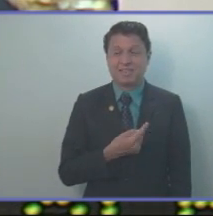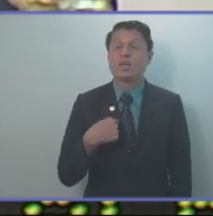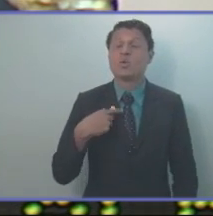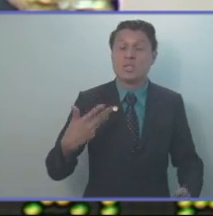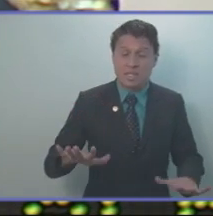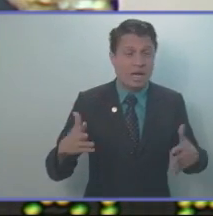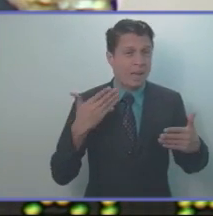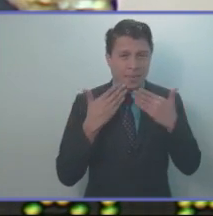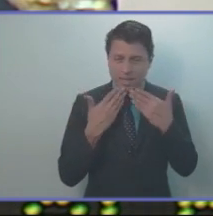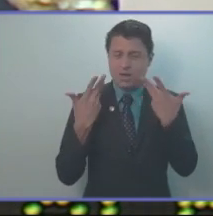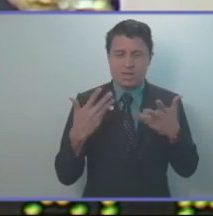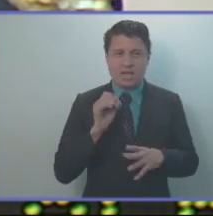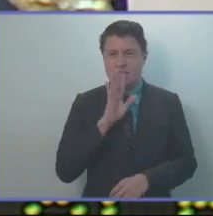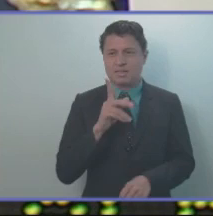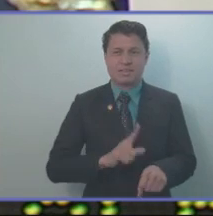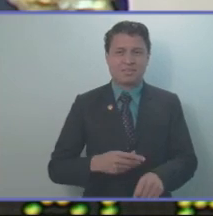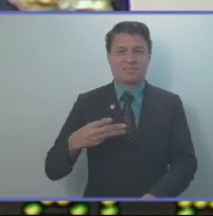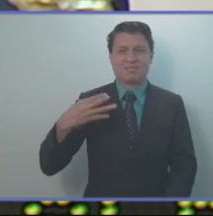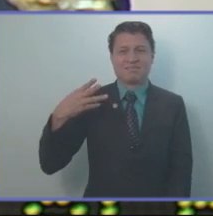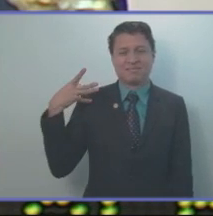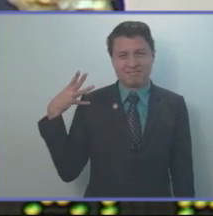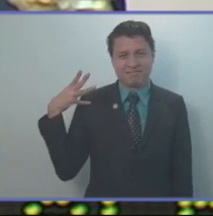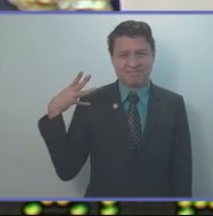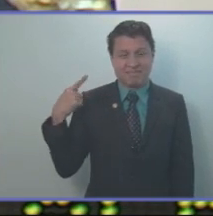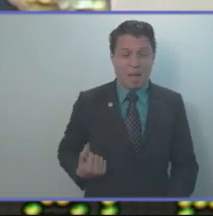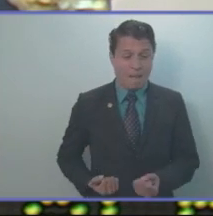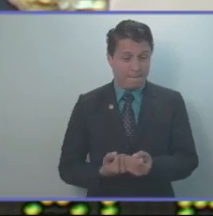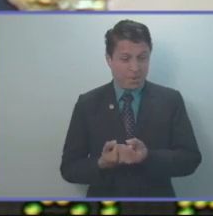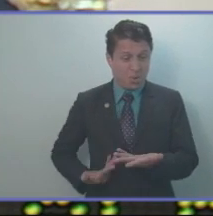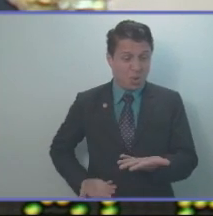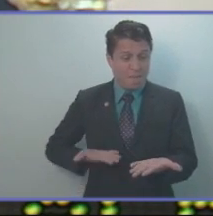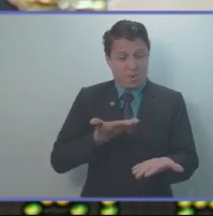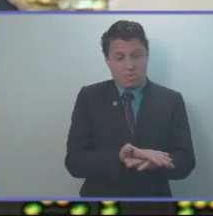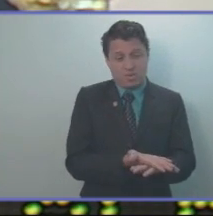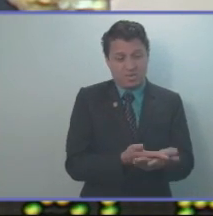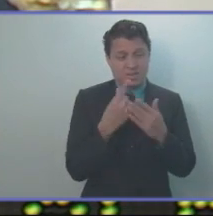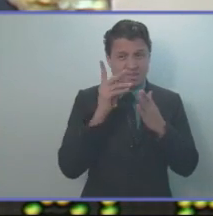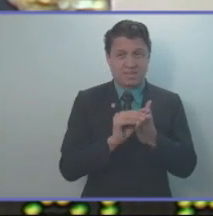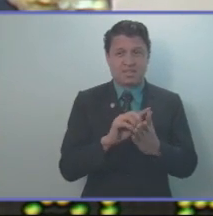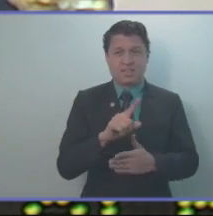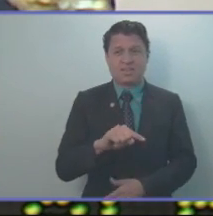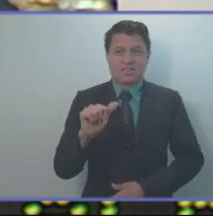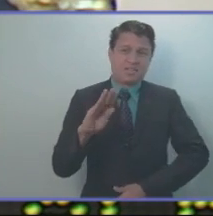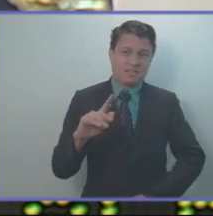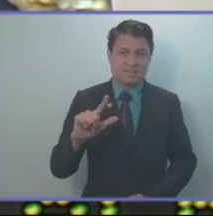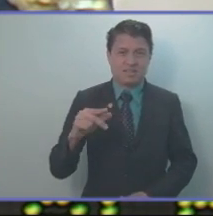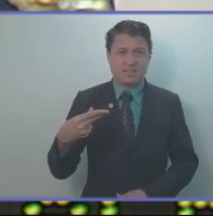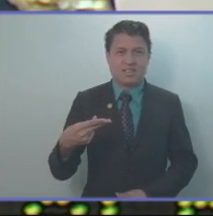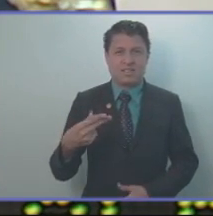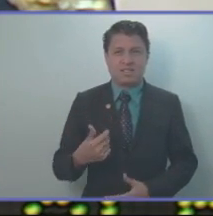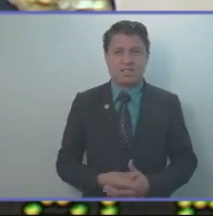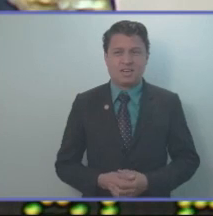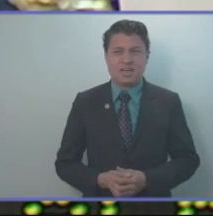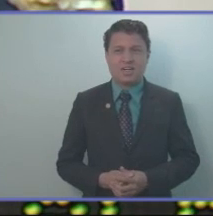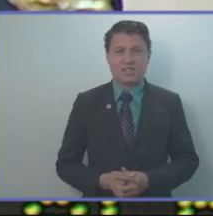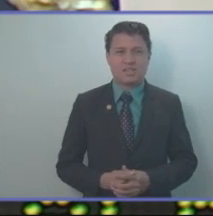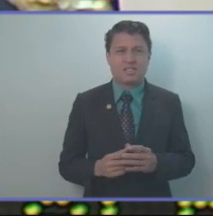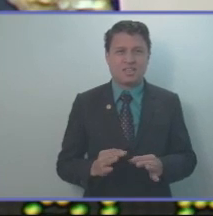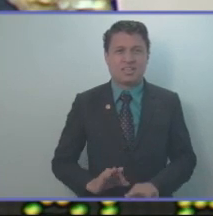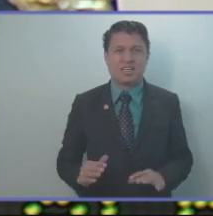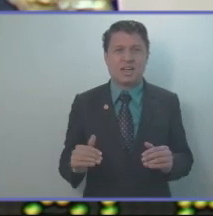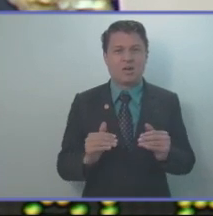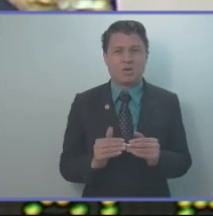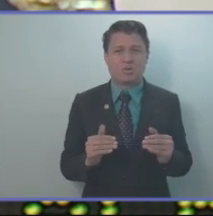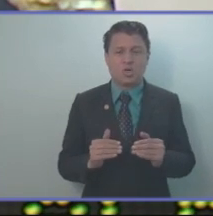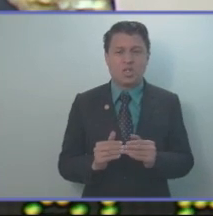dicho desde hace mucho tiempo, nuestro apoyo a esta propuesta del diputado Zabla, que efectivamente iban en esa dirección,